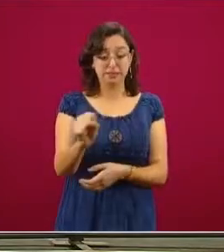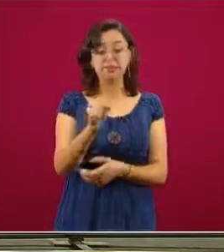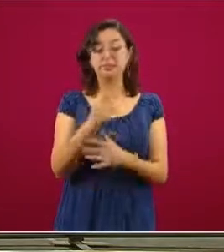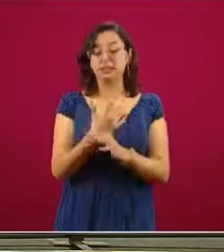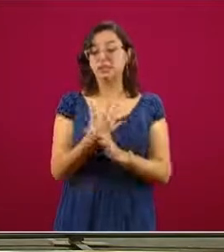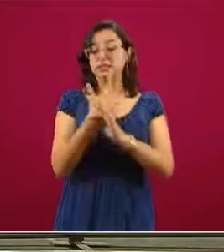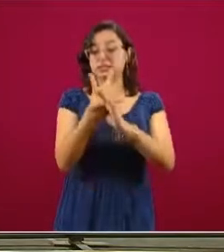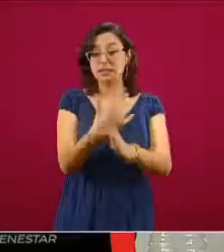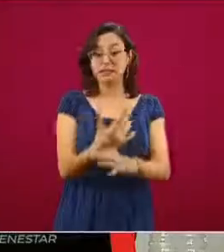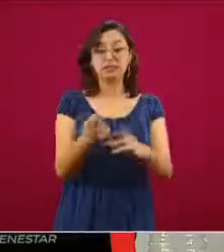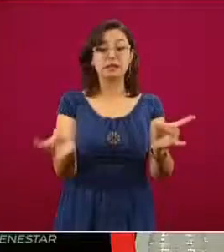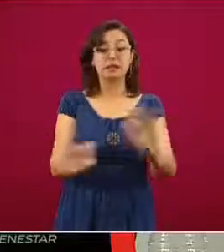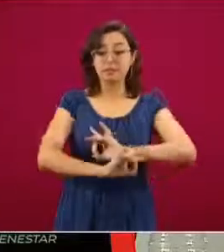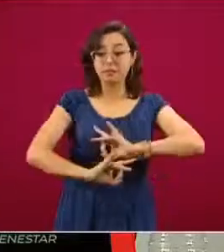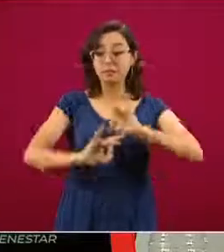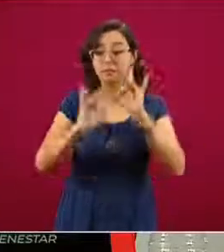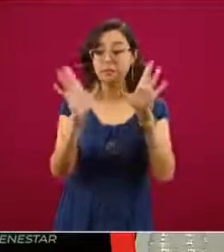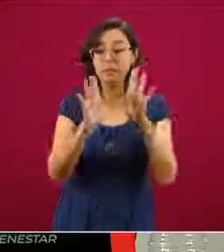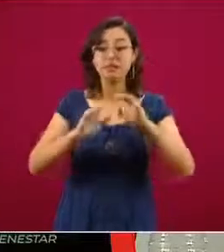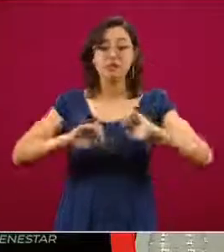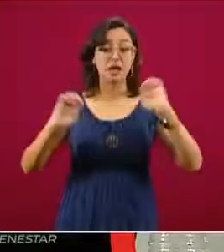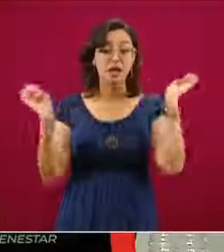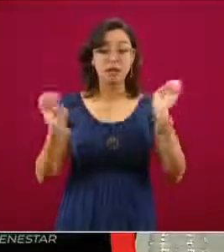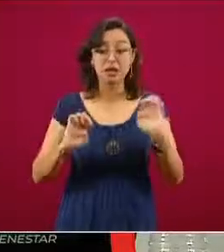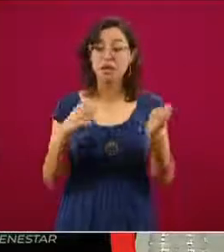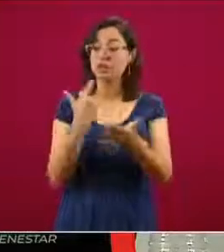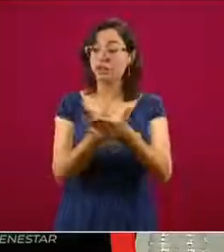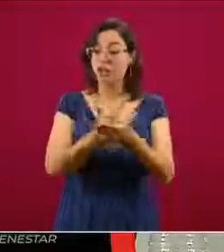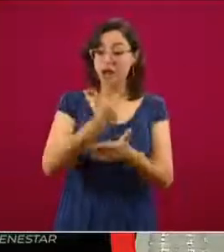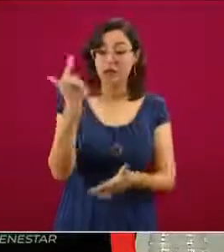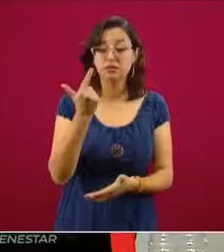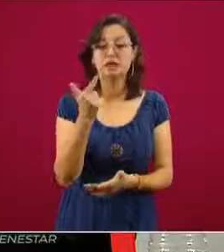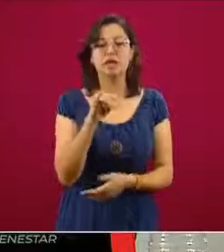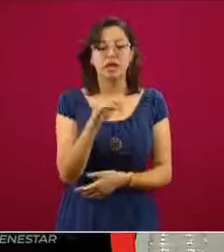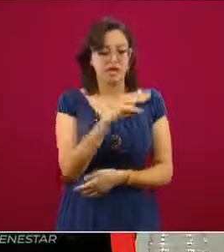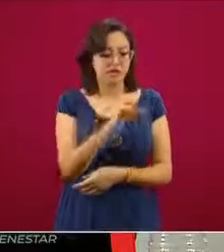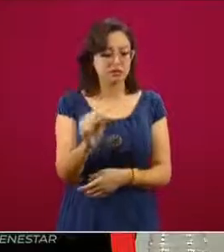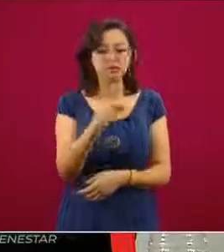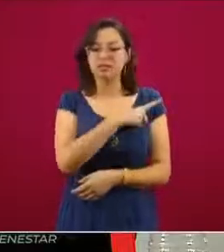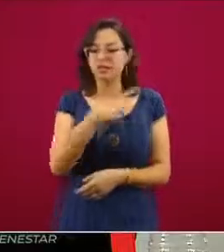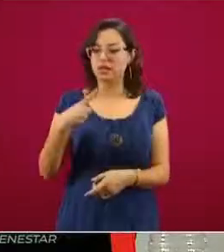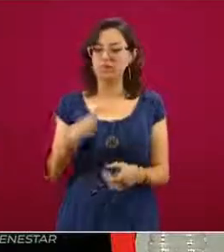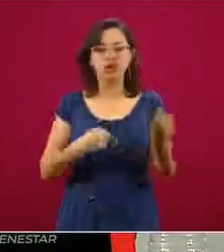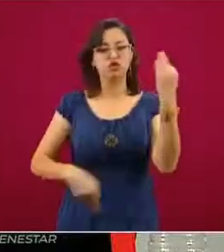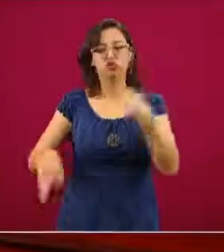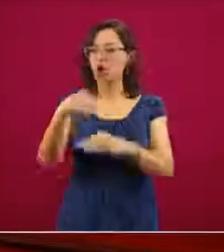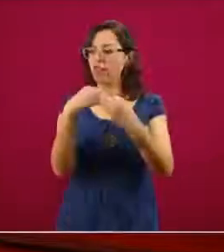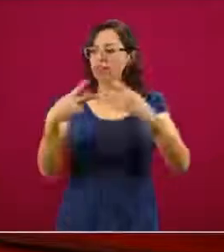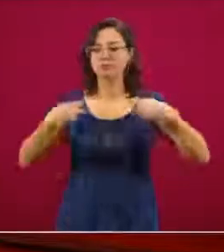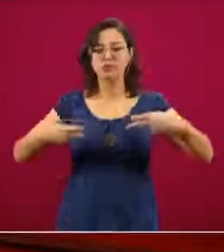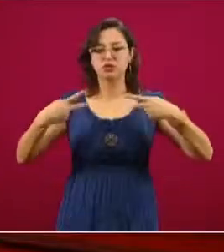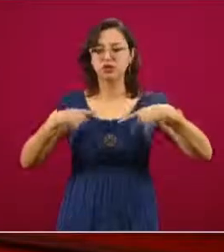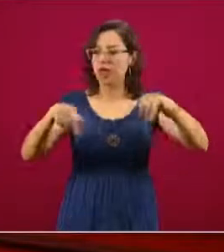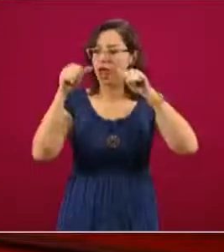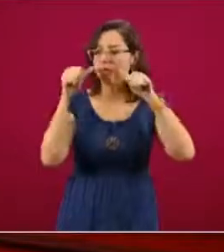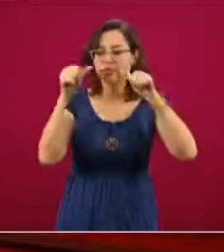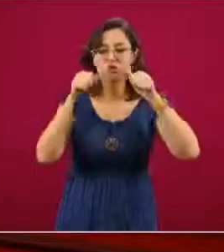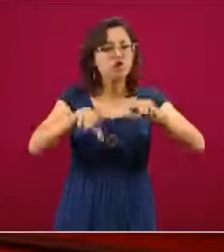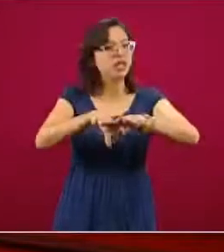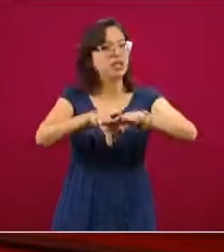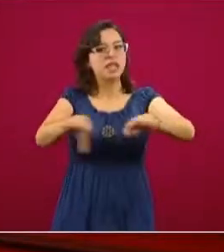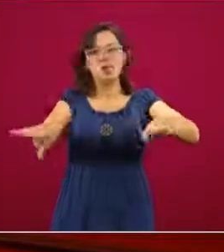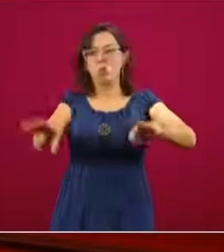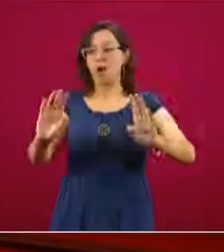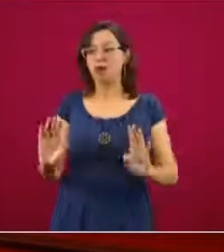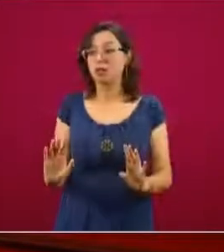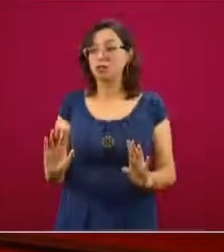que ante una situación de emergencia el Seguro Social tiene que atender a población no derechohabiente. Pero eso no es lo importante, no es porque